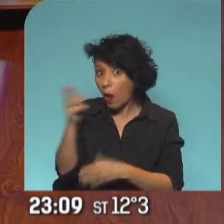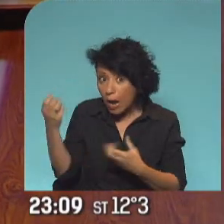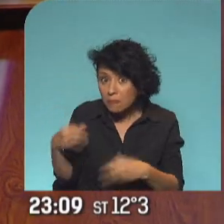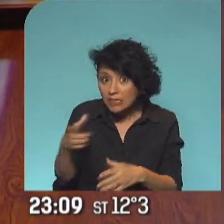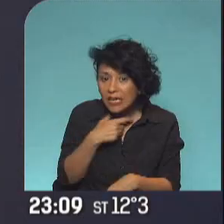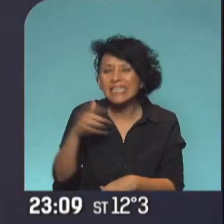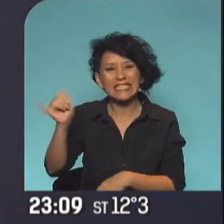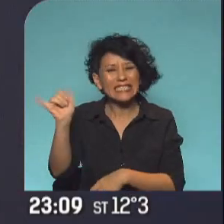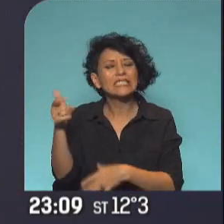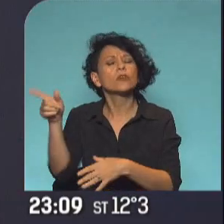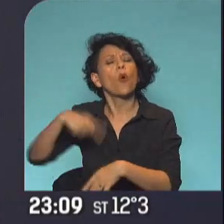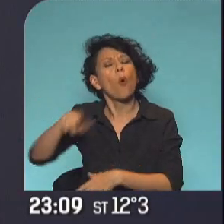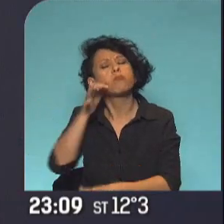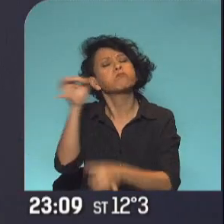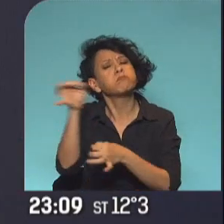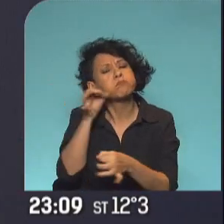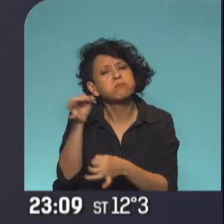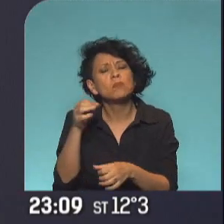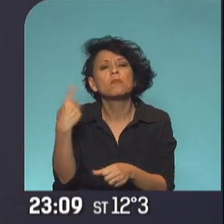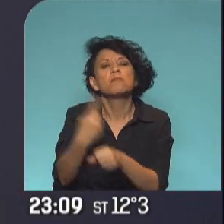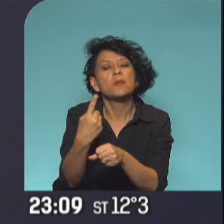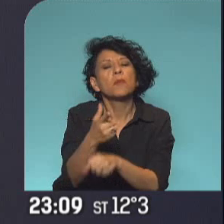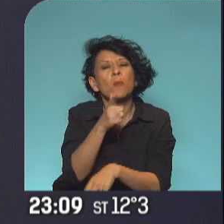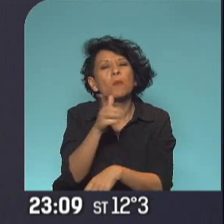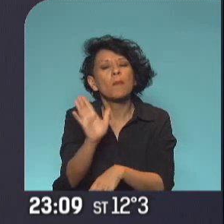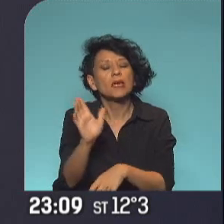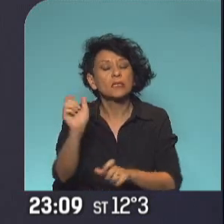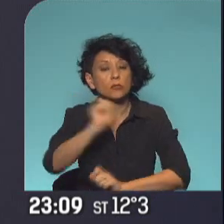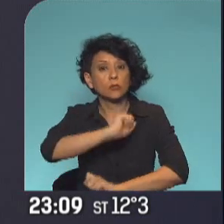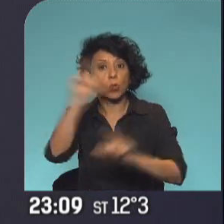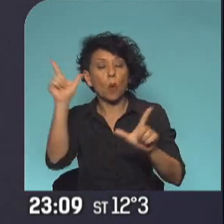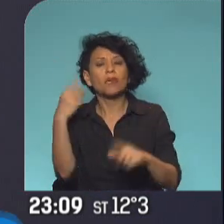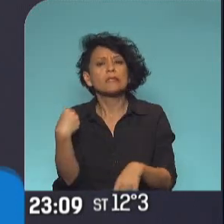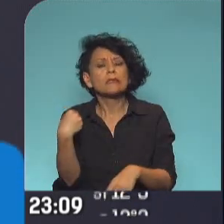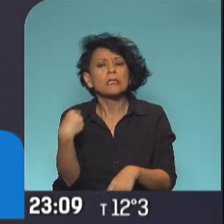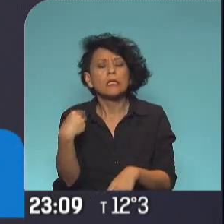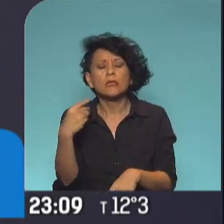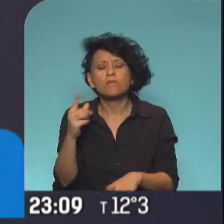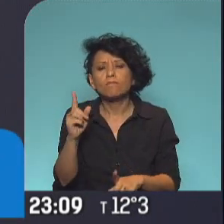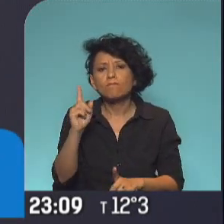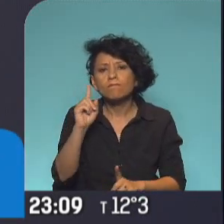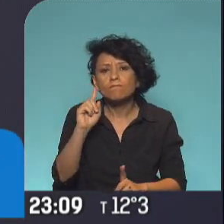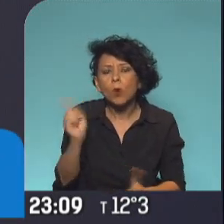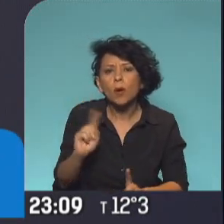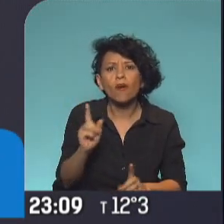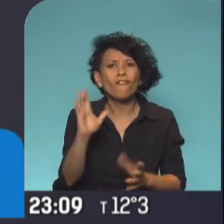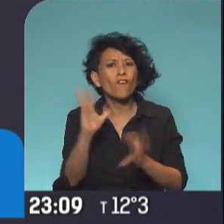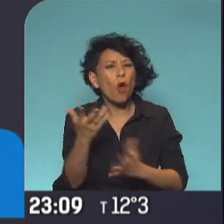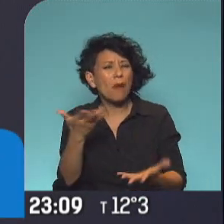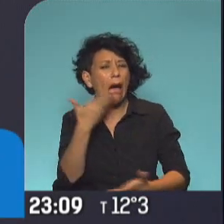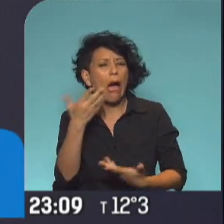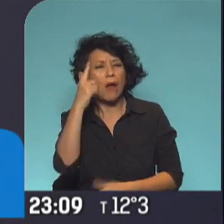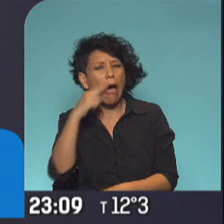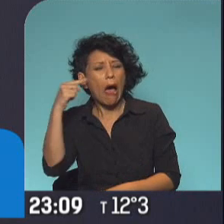supuesto. Conversábamos recién. Primero me parece que sorprendió un poco el tono que no esperábamos del candidato Alberto Fernández,